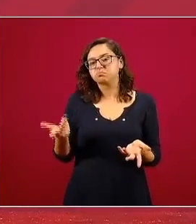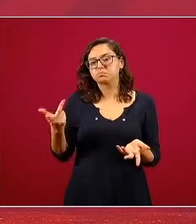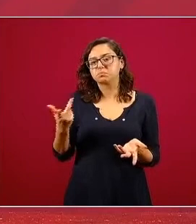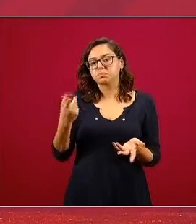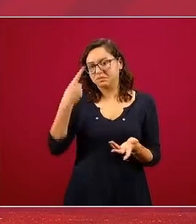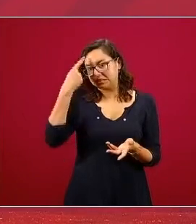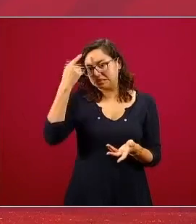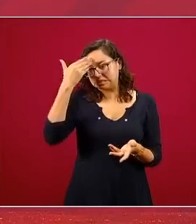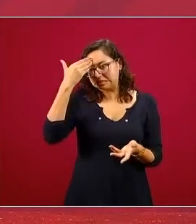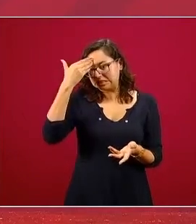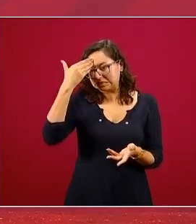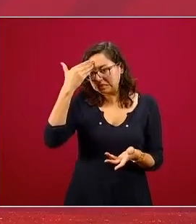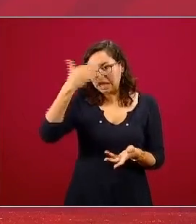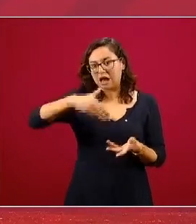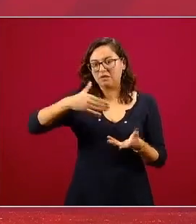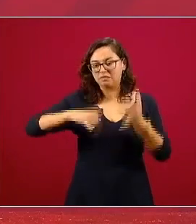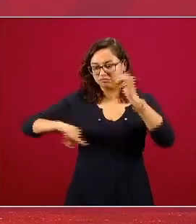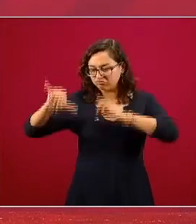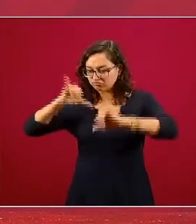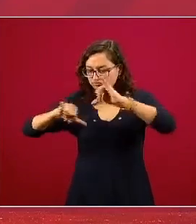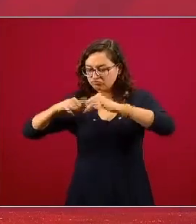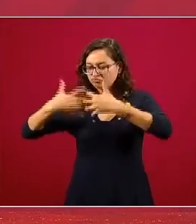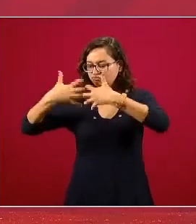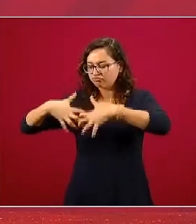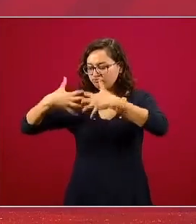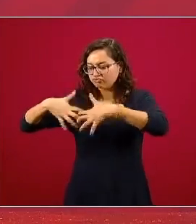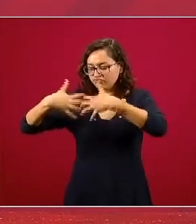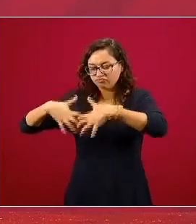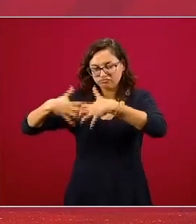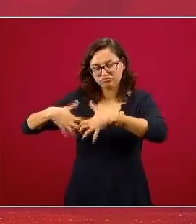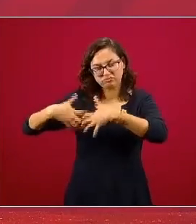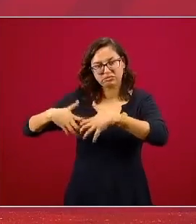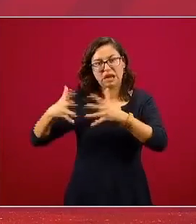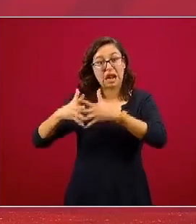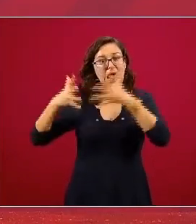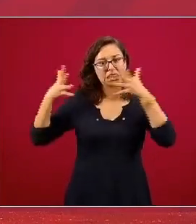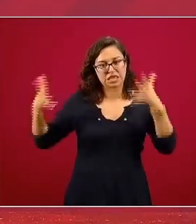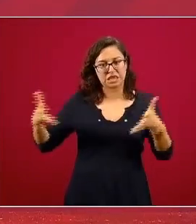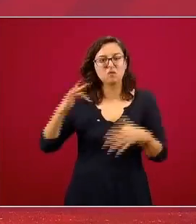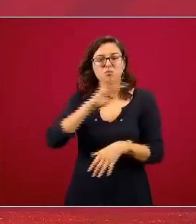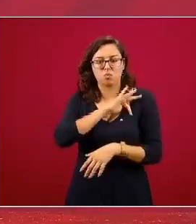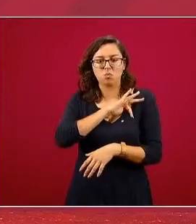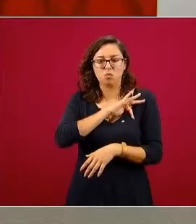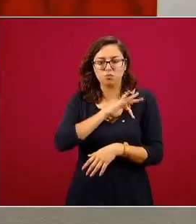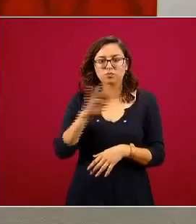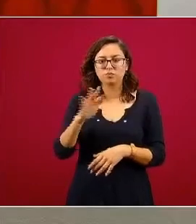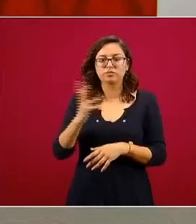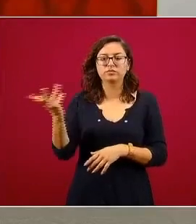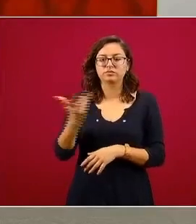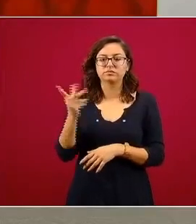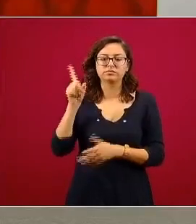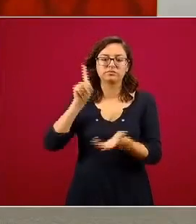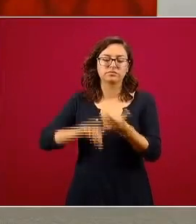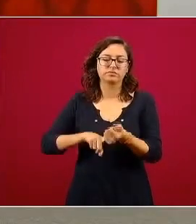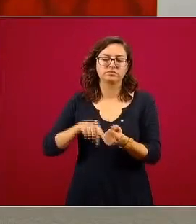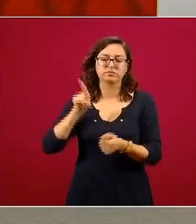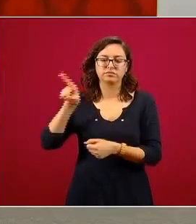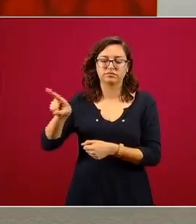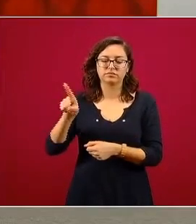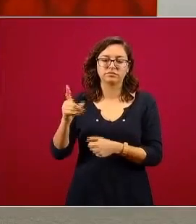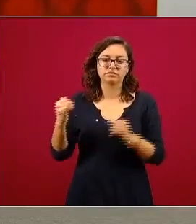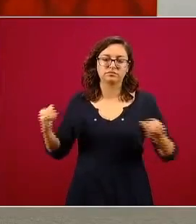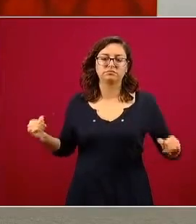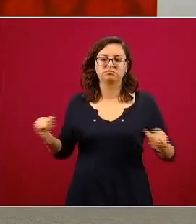equipos grandes que pueden procesar gran cantidad de pruebas y que sobre todo se llevan a cabo en el Instituto de Diagnóstico y